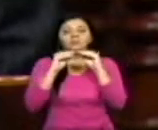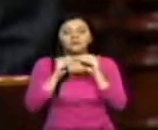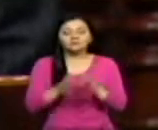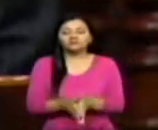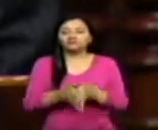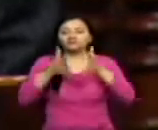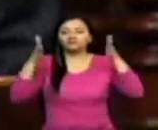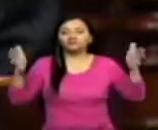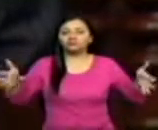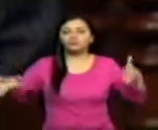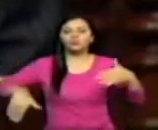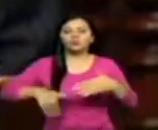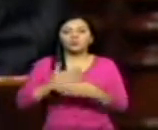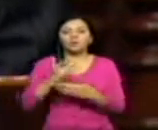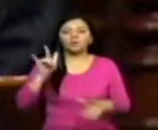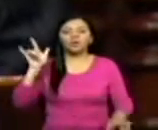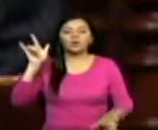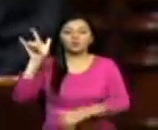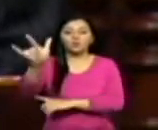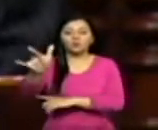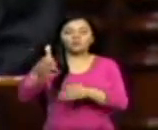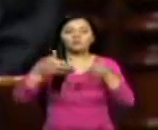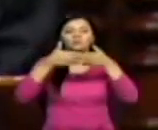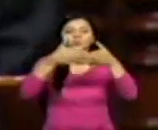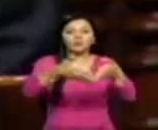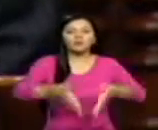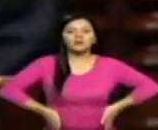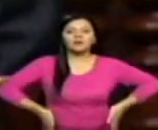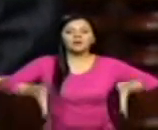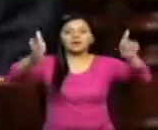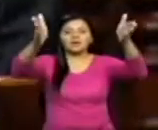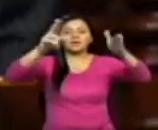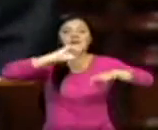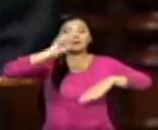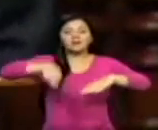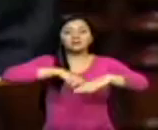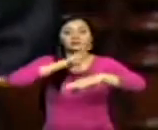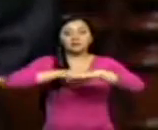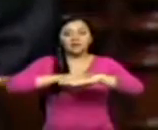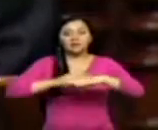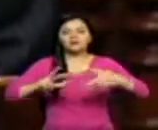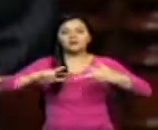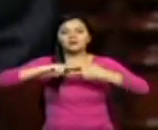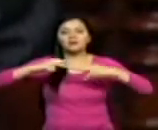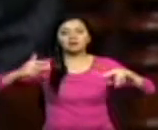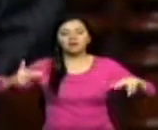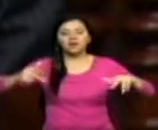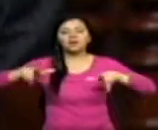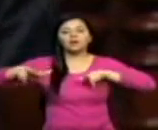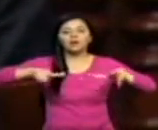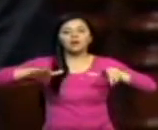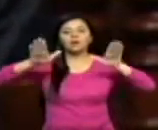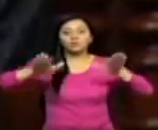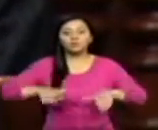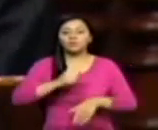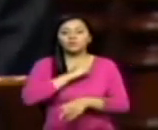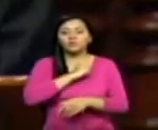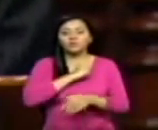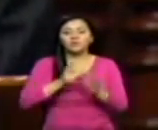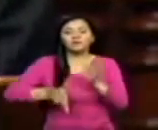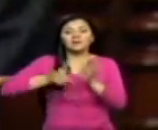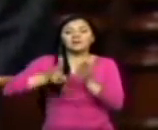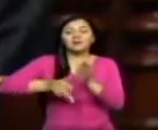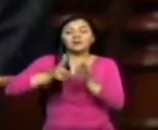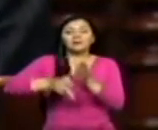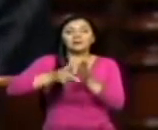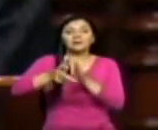y modernización de aeropuertos, puertos, carreteras nacionales, regionales y locales, trenes,